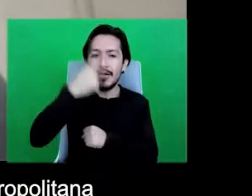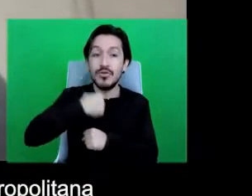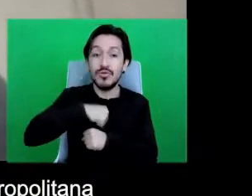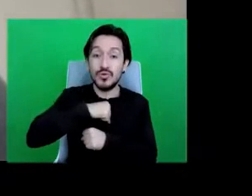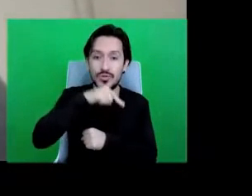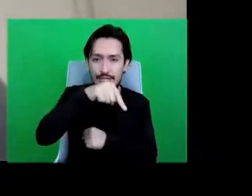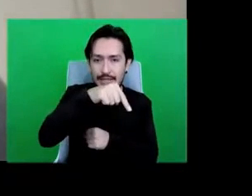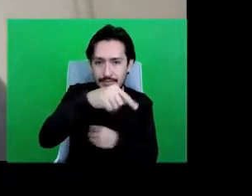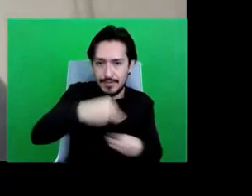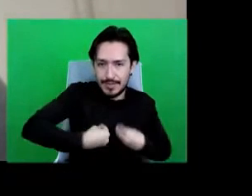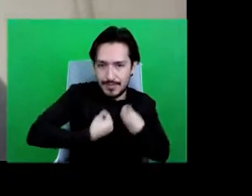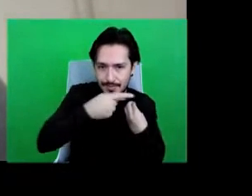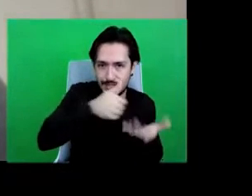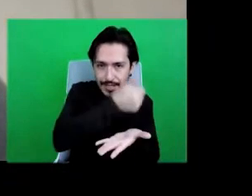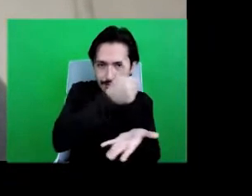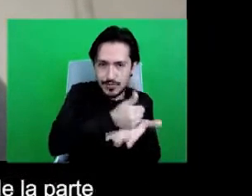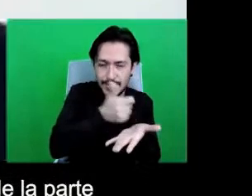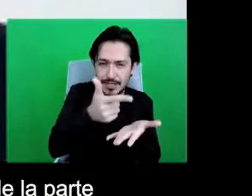¿no?